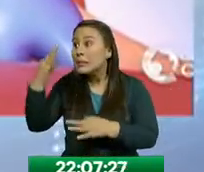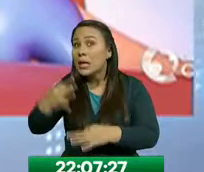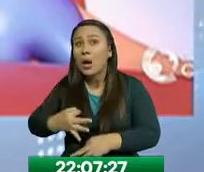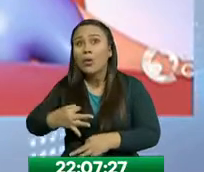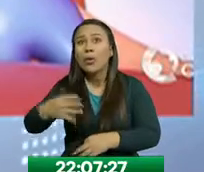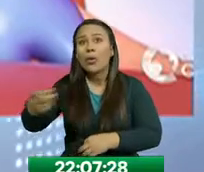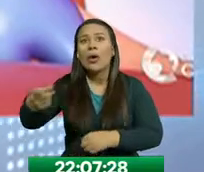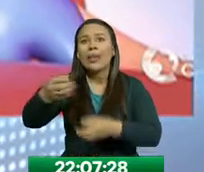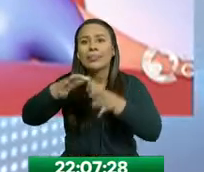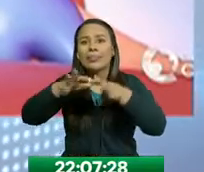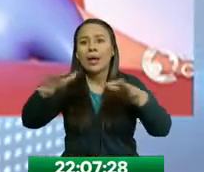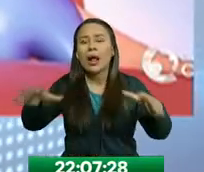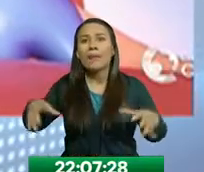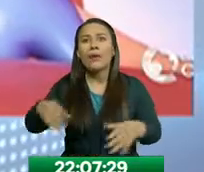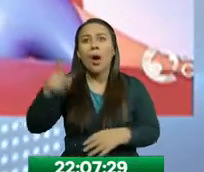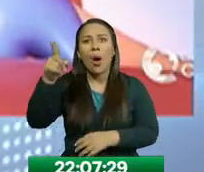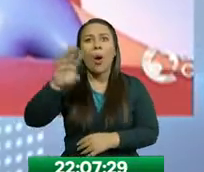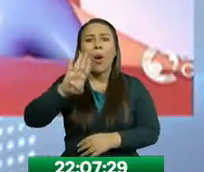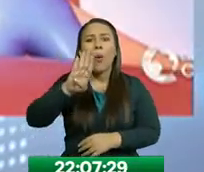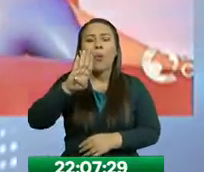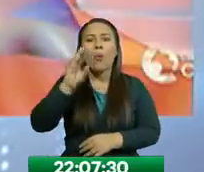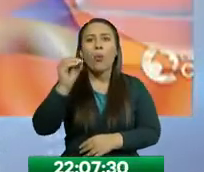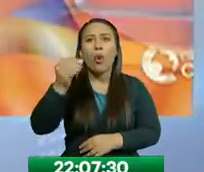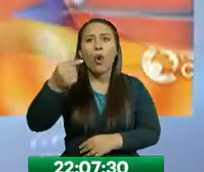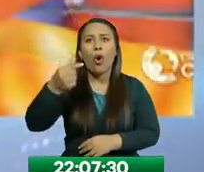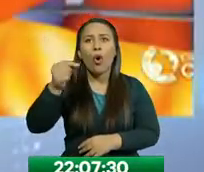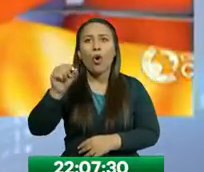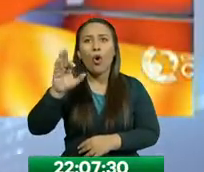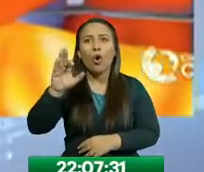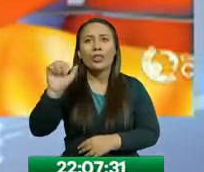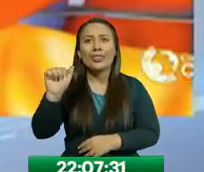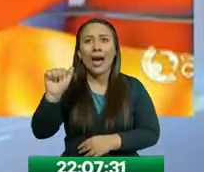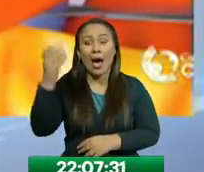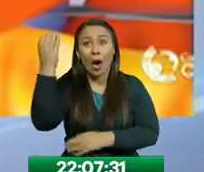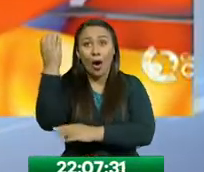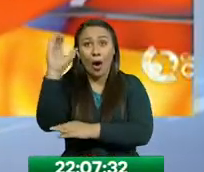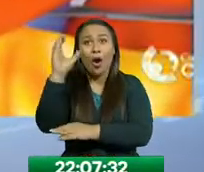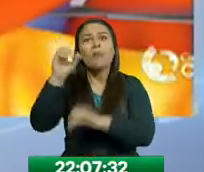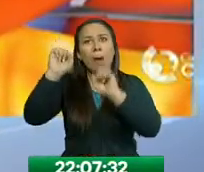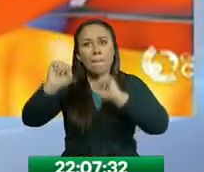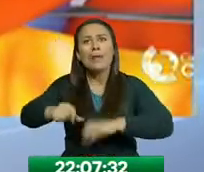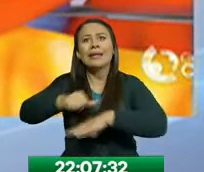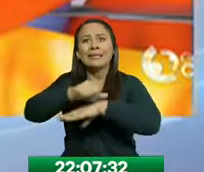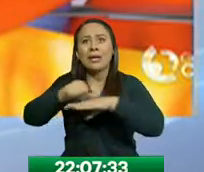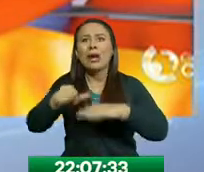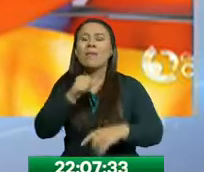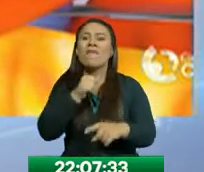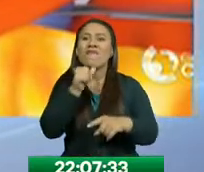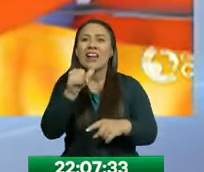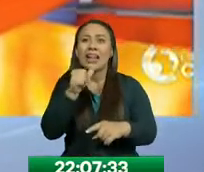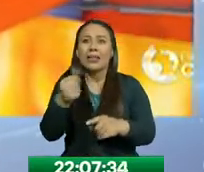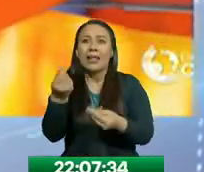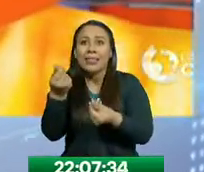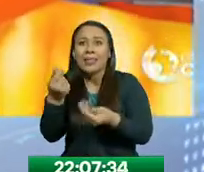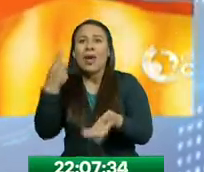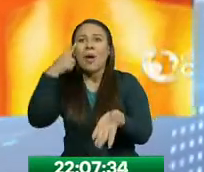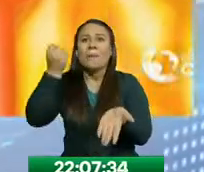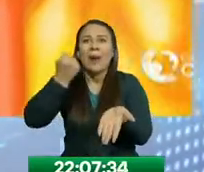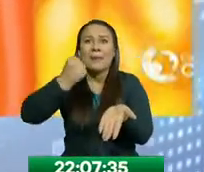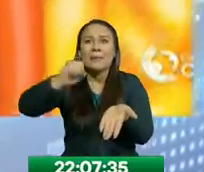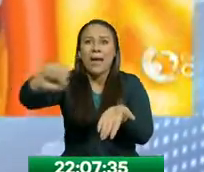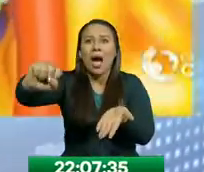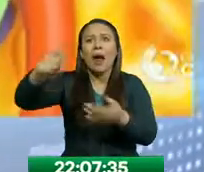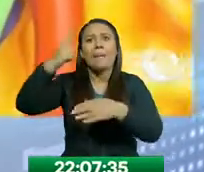el tratamiento en Bogotá, pero en sí nos hace falta los recursos económicos en sí para lo que es